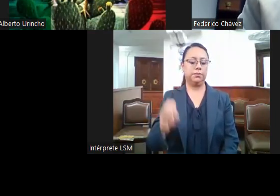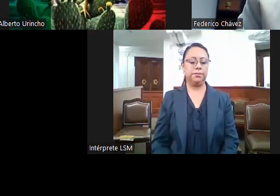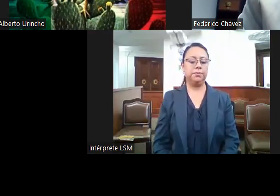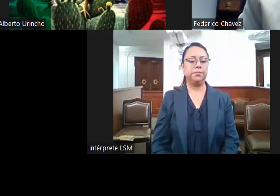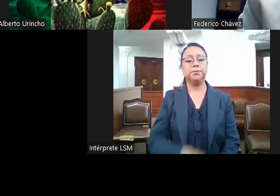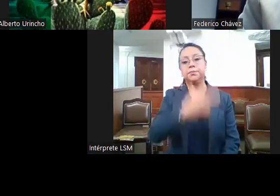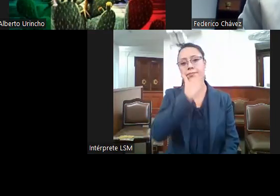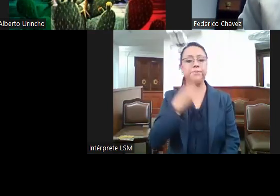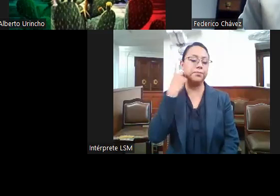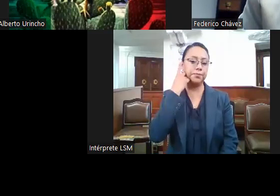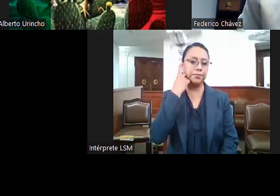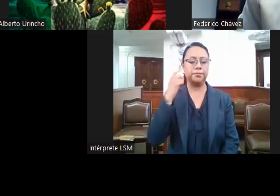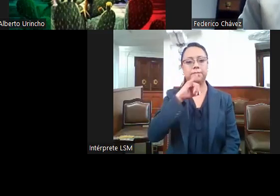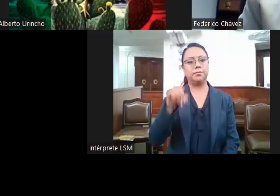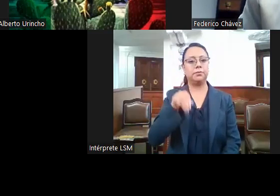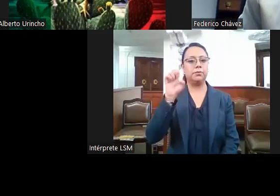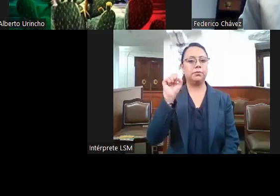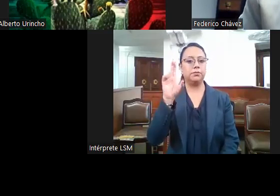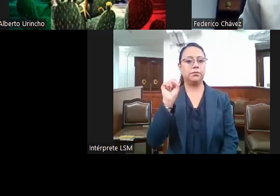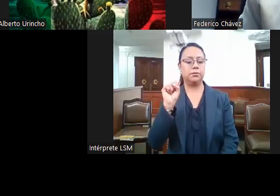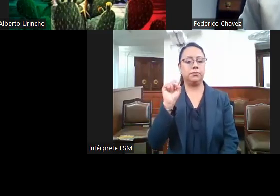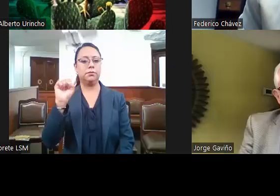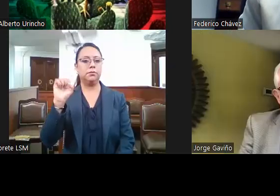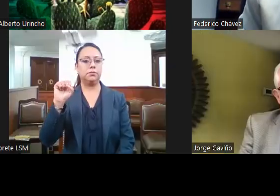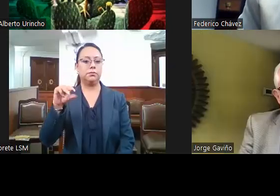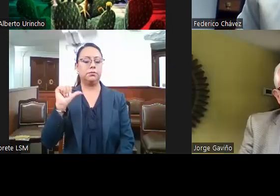Diputado Jesús Sesma Suárez.